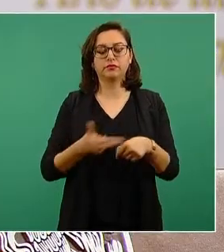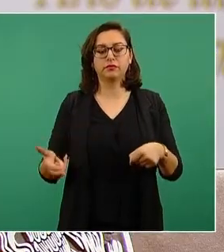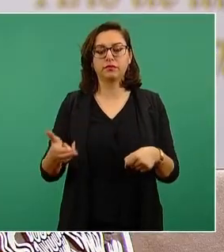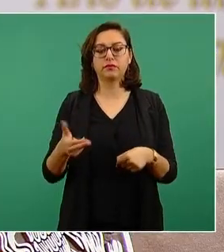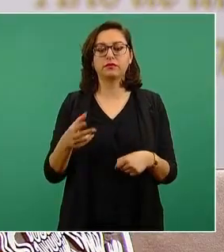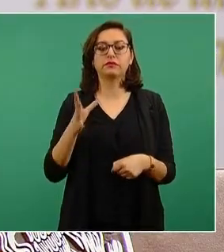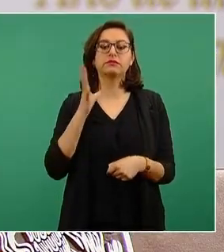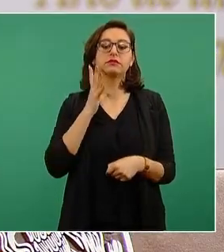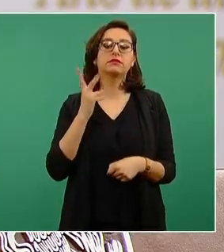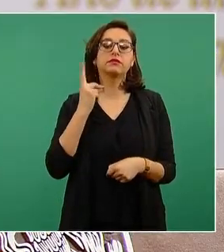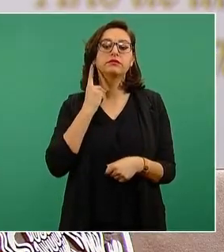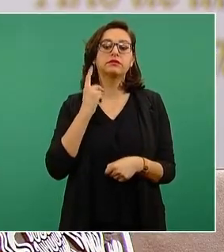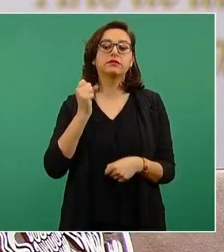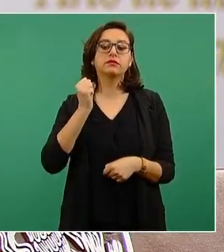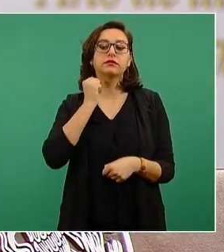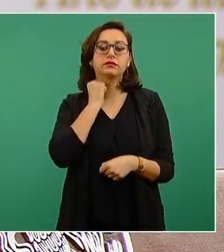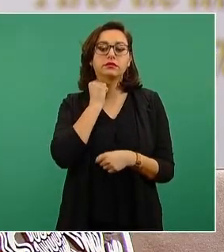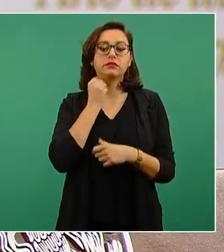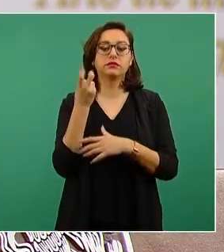en el Congreso,